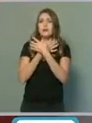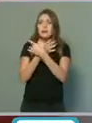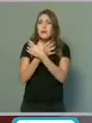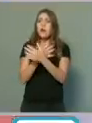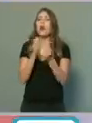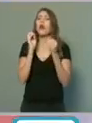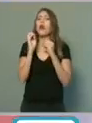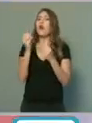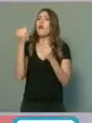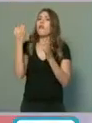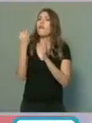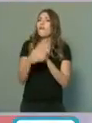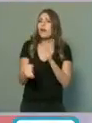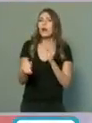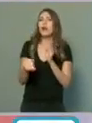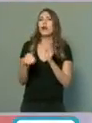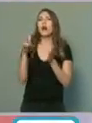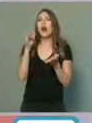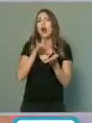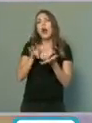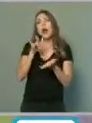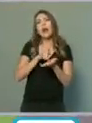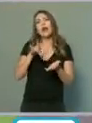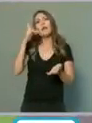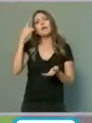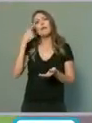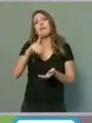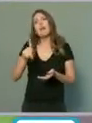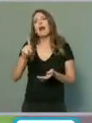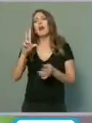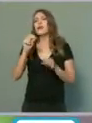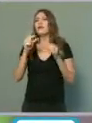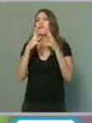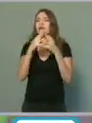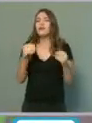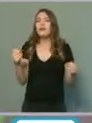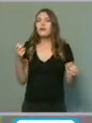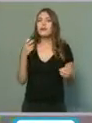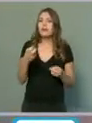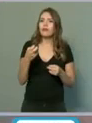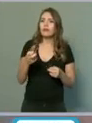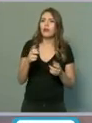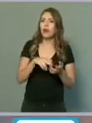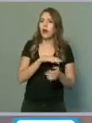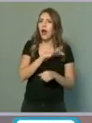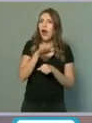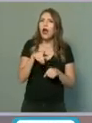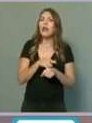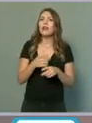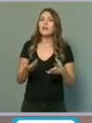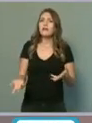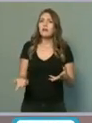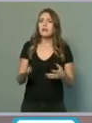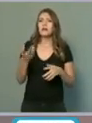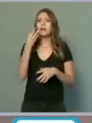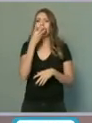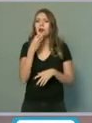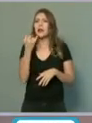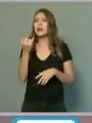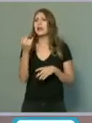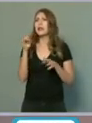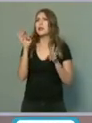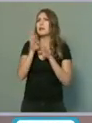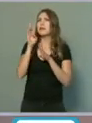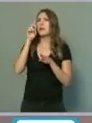precisamente que se sigan, pues, apoyando para que no desaparezca esta especie tan citadina y tan común, ¿no?,